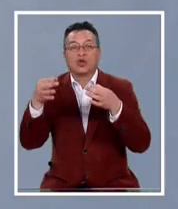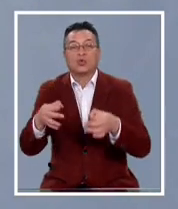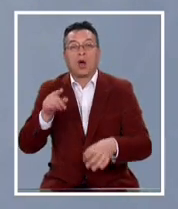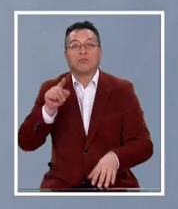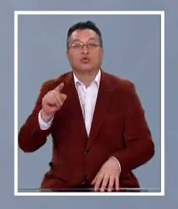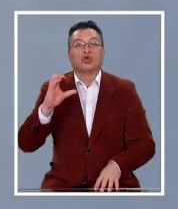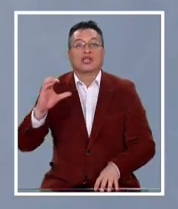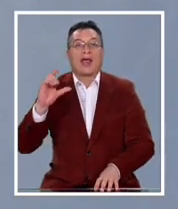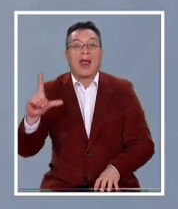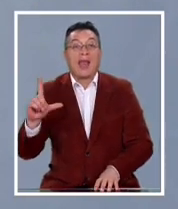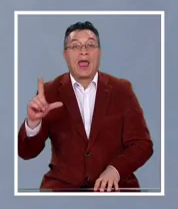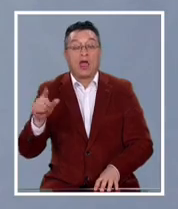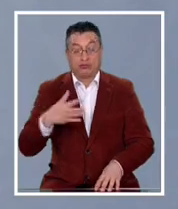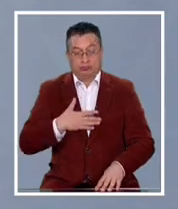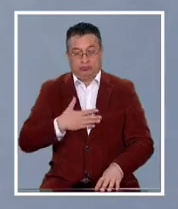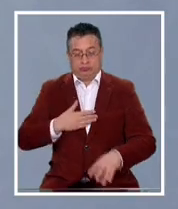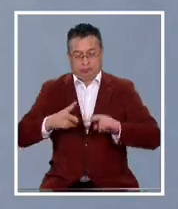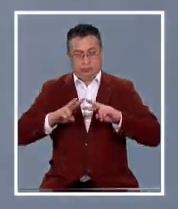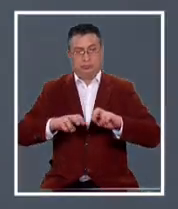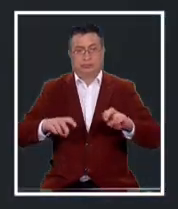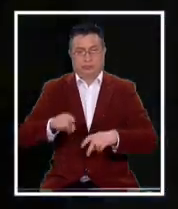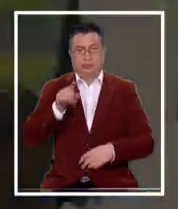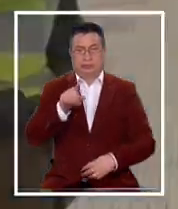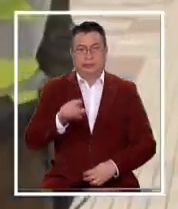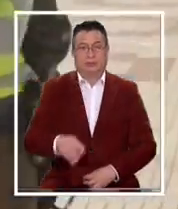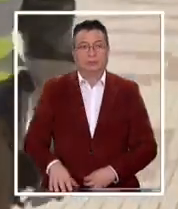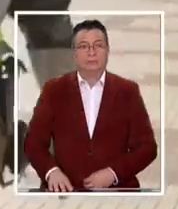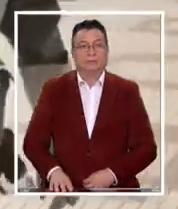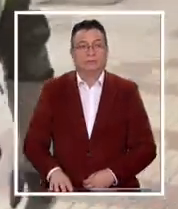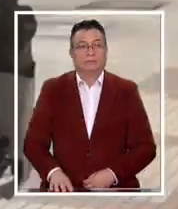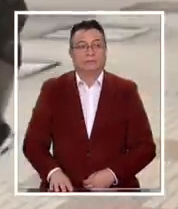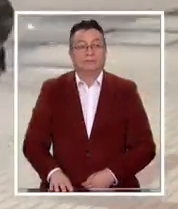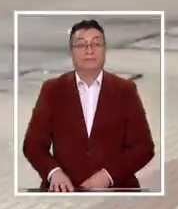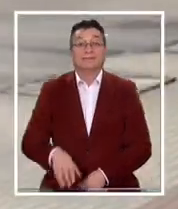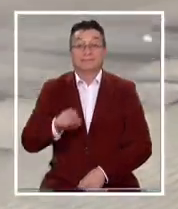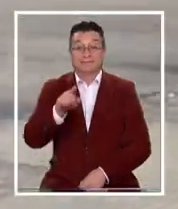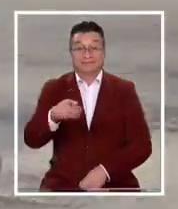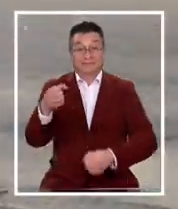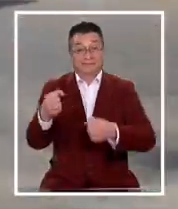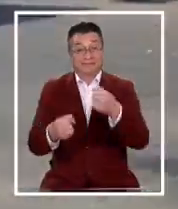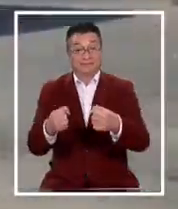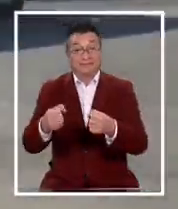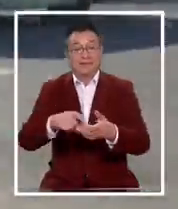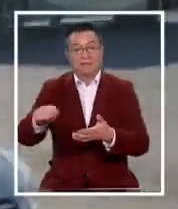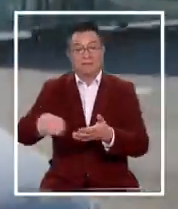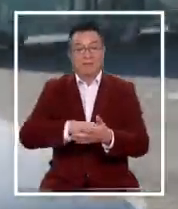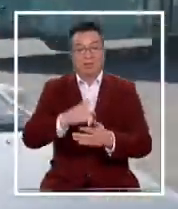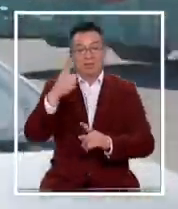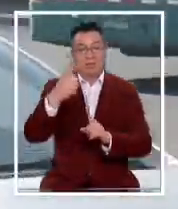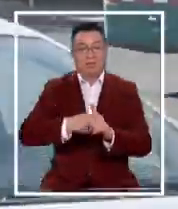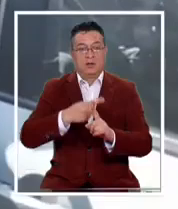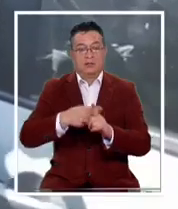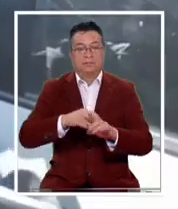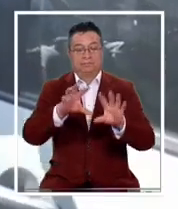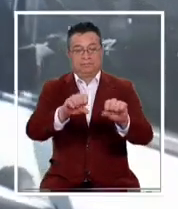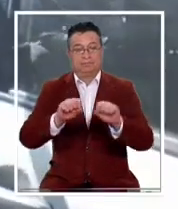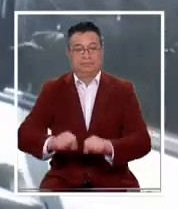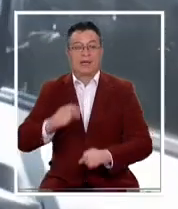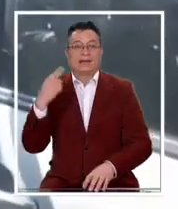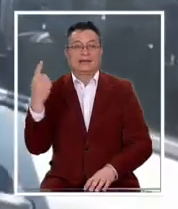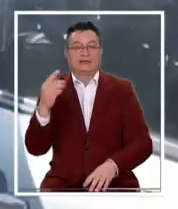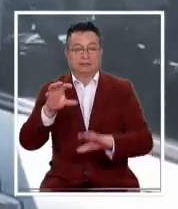www.denunciaseguro.cl y nosotros investigaremos este delito. En este caso, el conductor quedó con firma mensual de arraigo nacional.